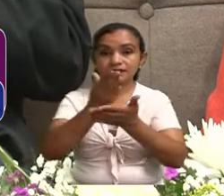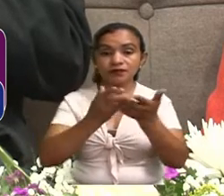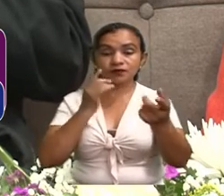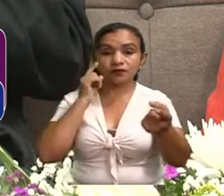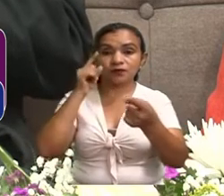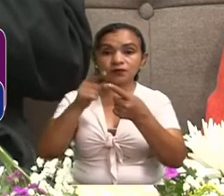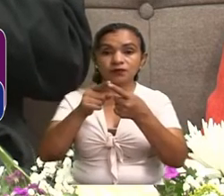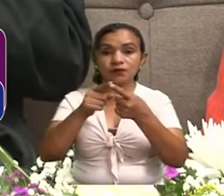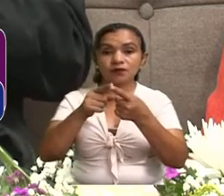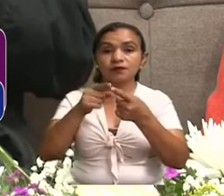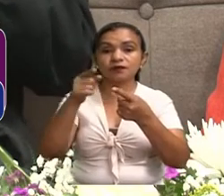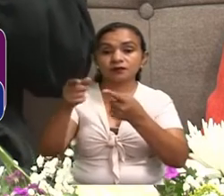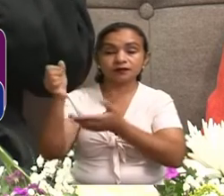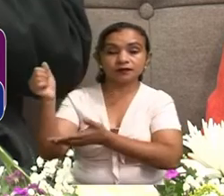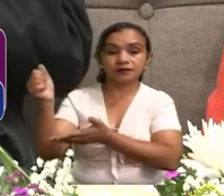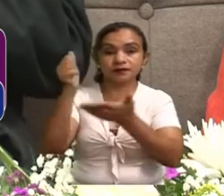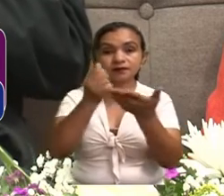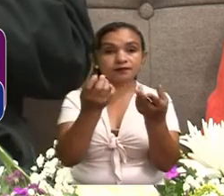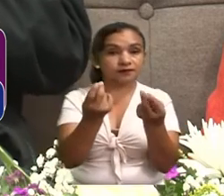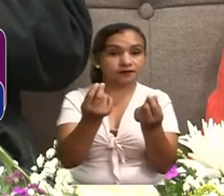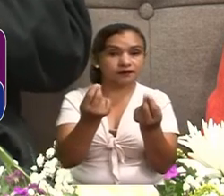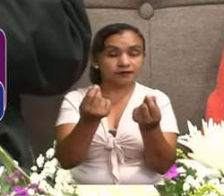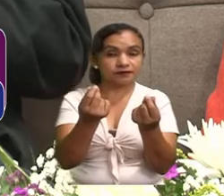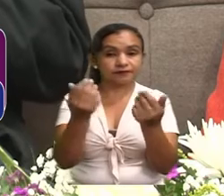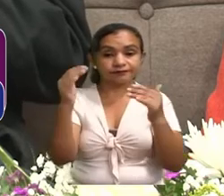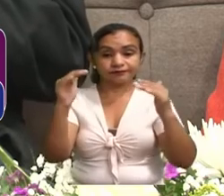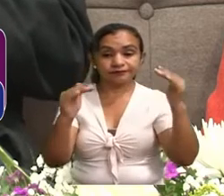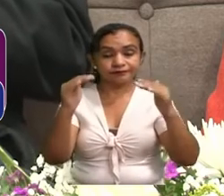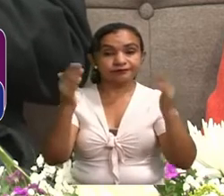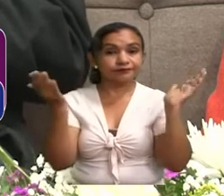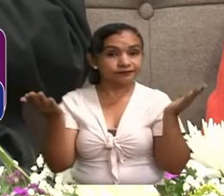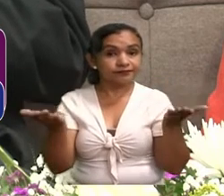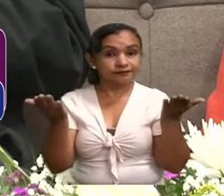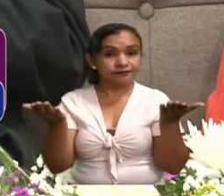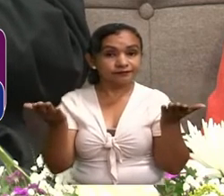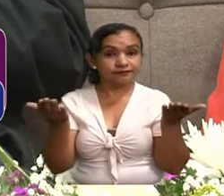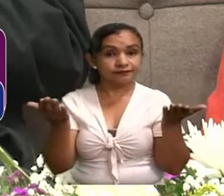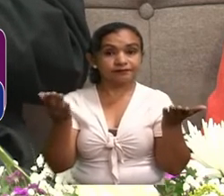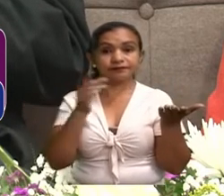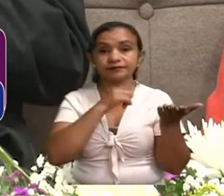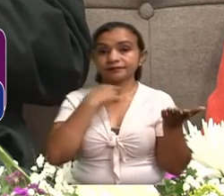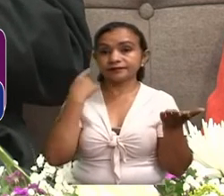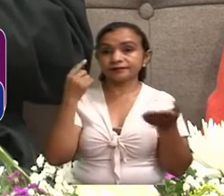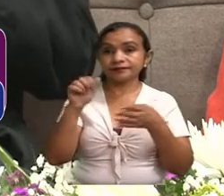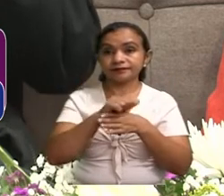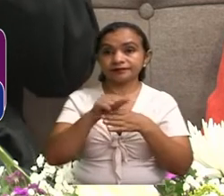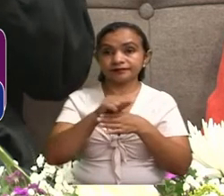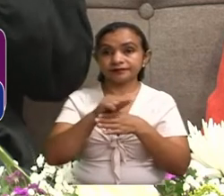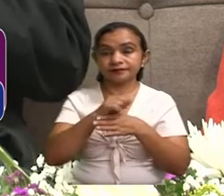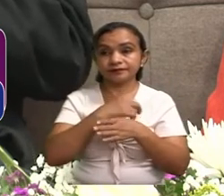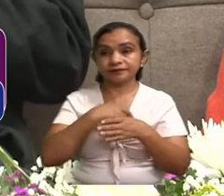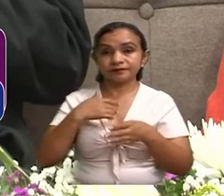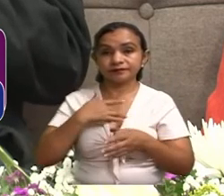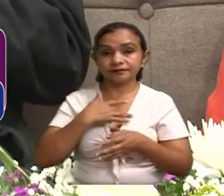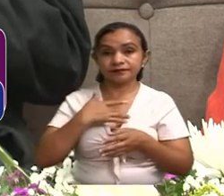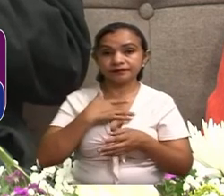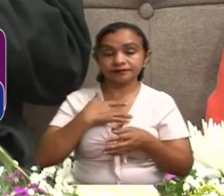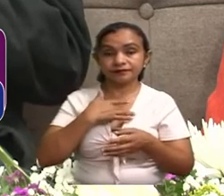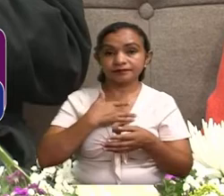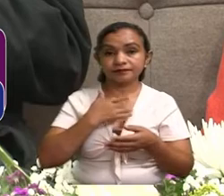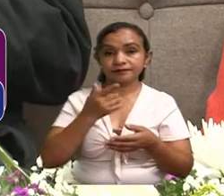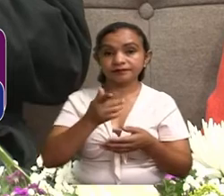tienen las fuentes de financiamiento. Entonces, se sopesan, por supuesto, de que se pone en práctica más bien la necesidad, la demanda que